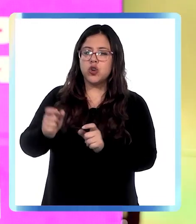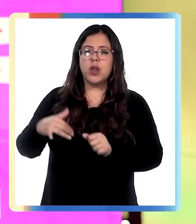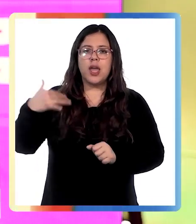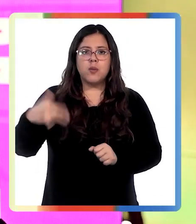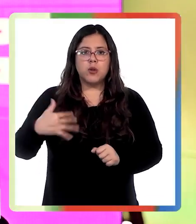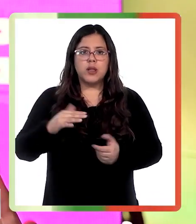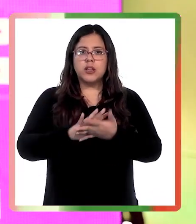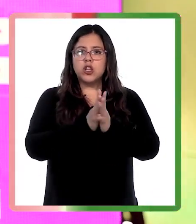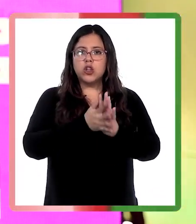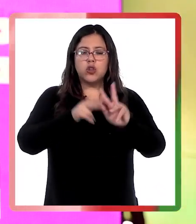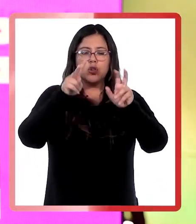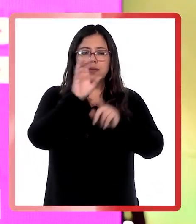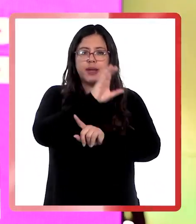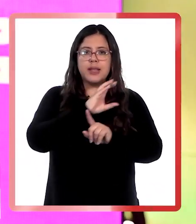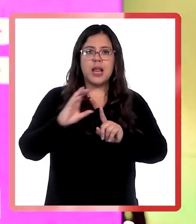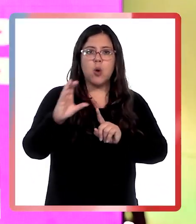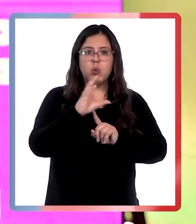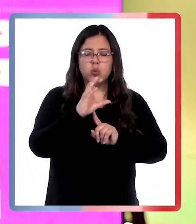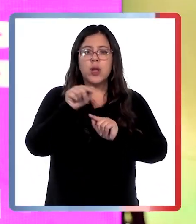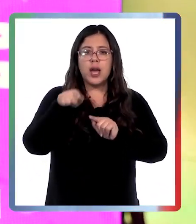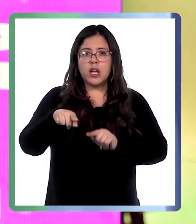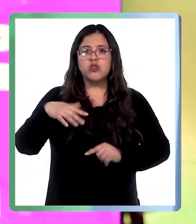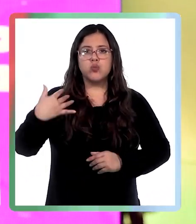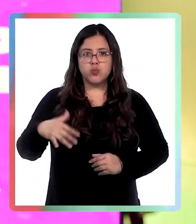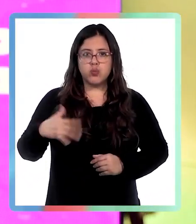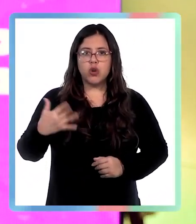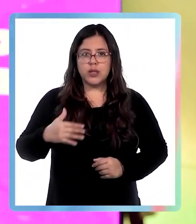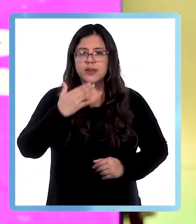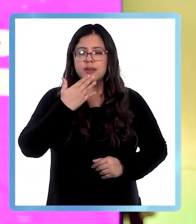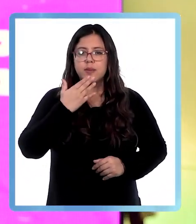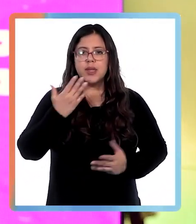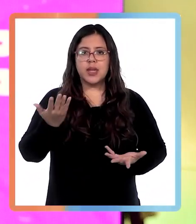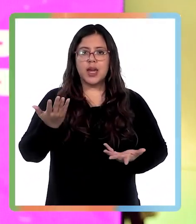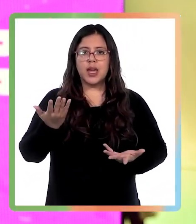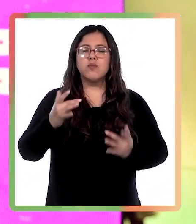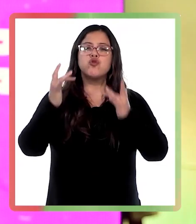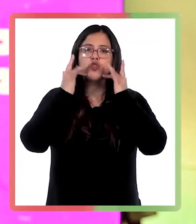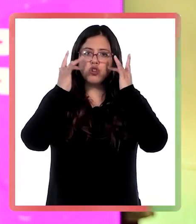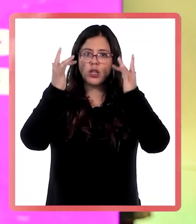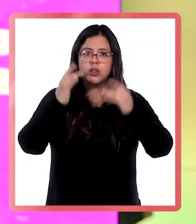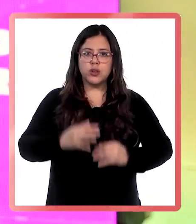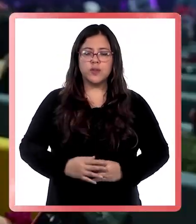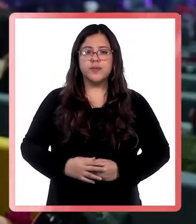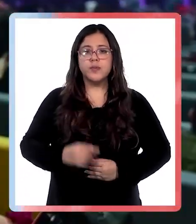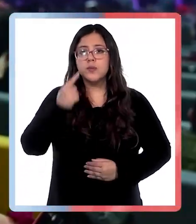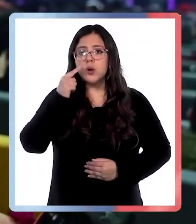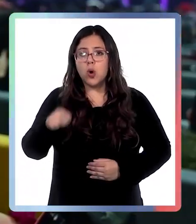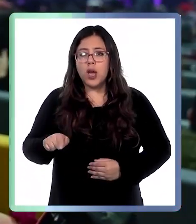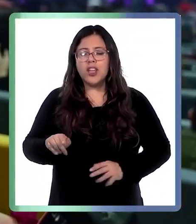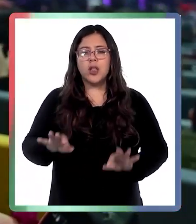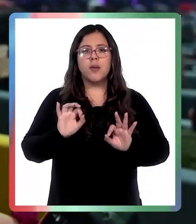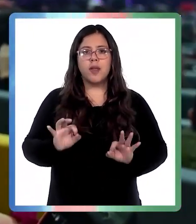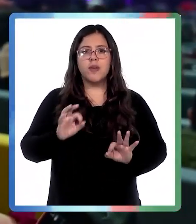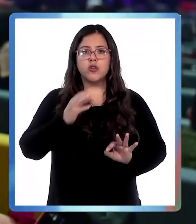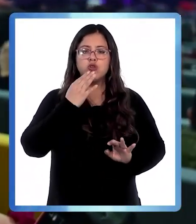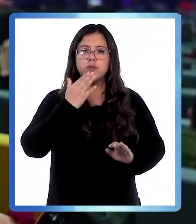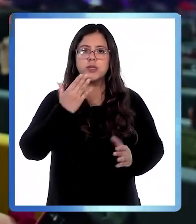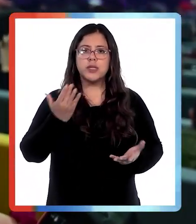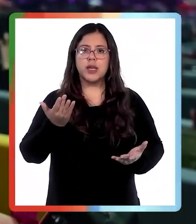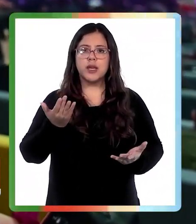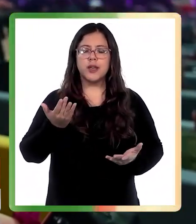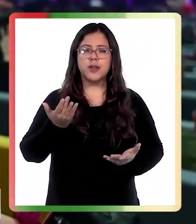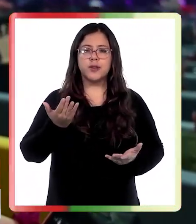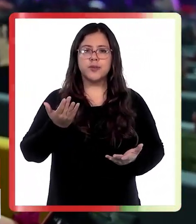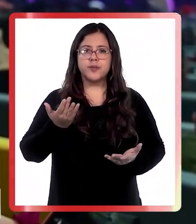coquimbano lo que tiene que ver con la cultura para nosotros muy importante y Nos mantiene pero muy muy contentos encuentro que es genial y además